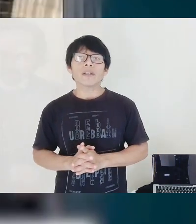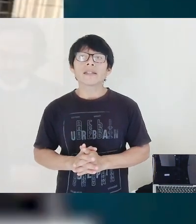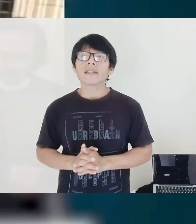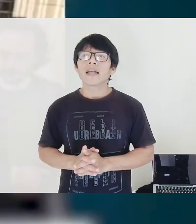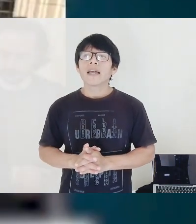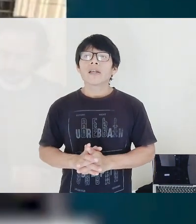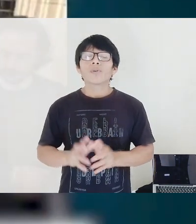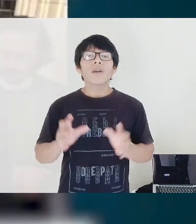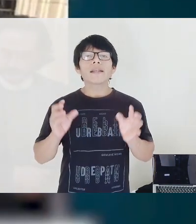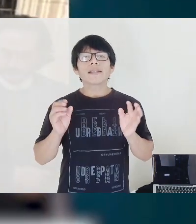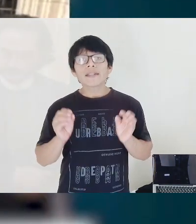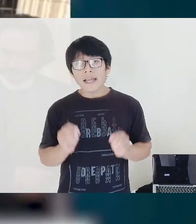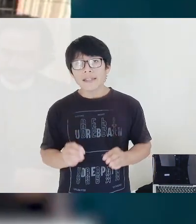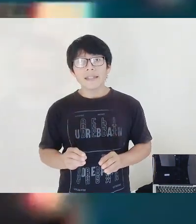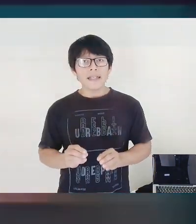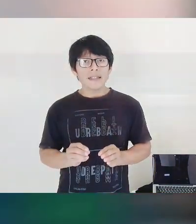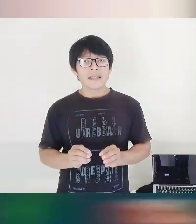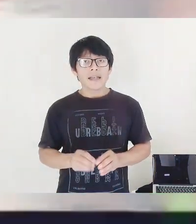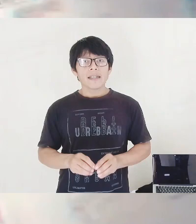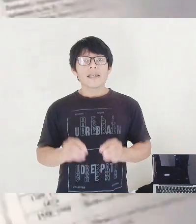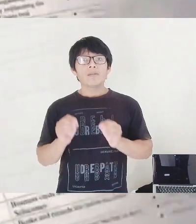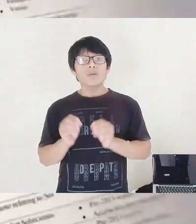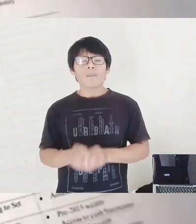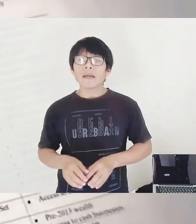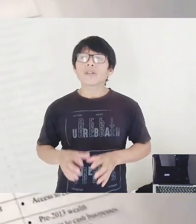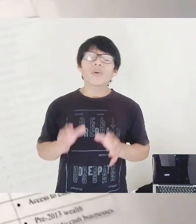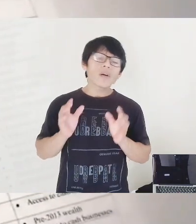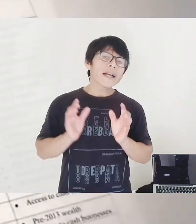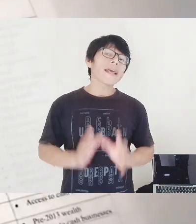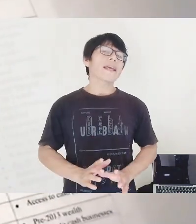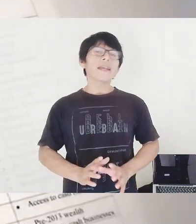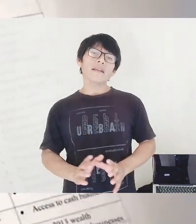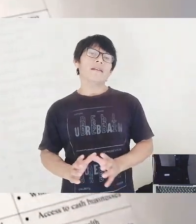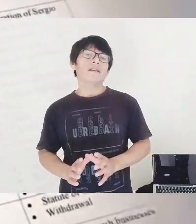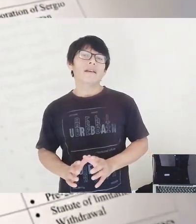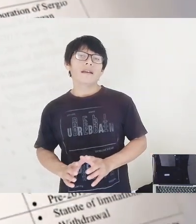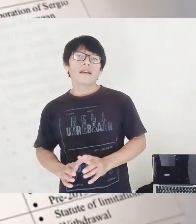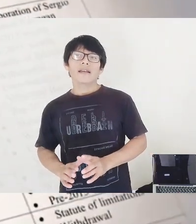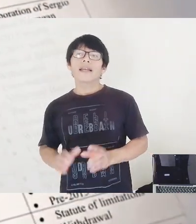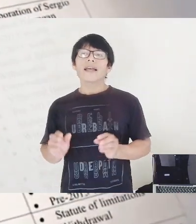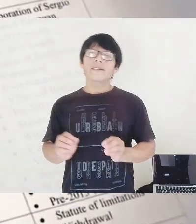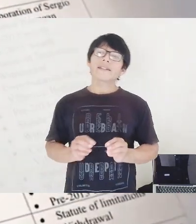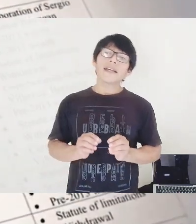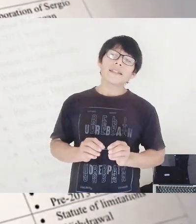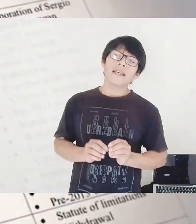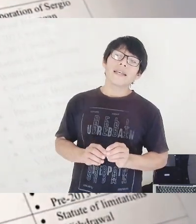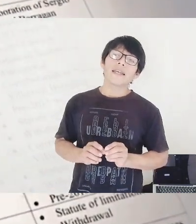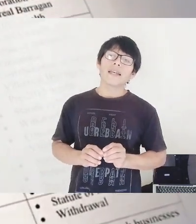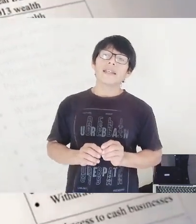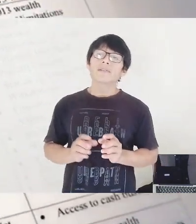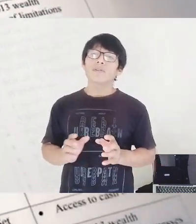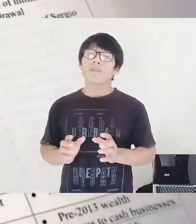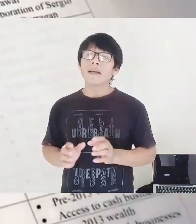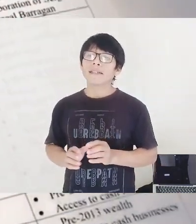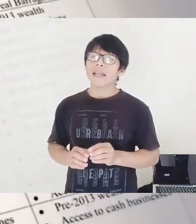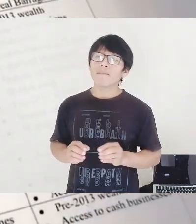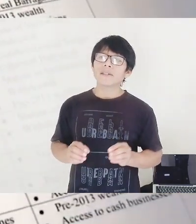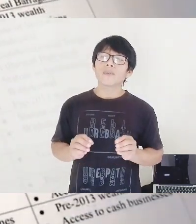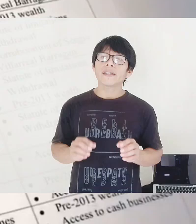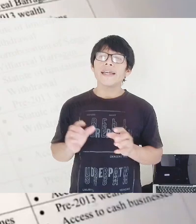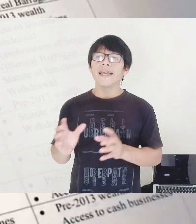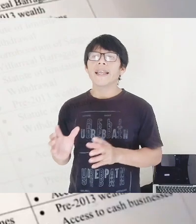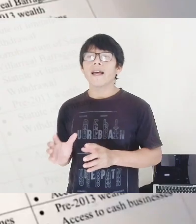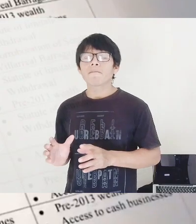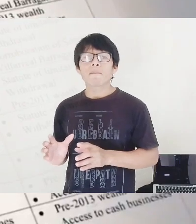los panistas, señores, son la desgracia de nuestro país. Yo creí que la desgracia de nuestro país, el